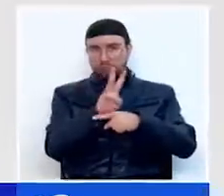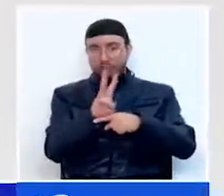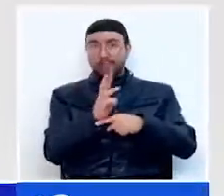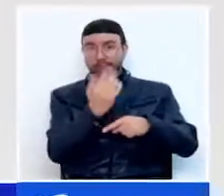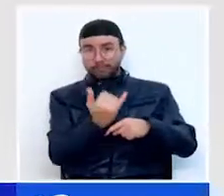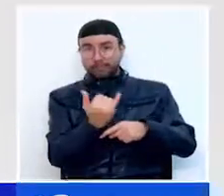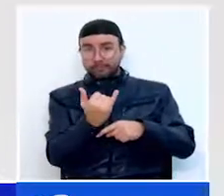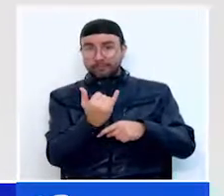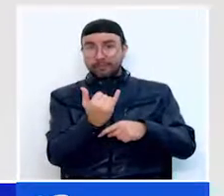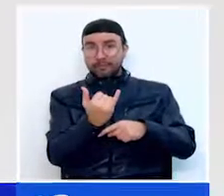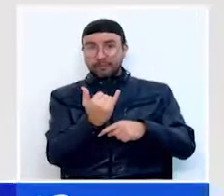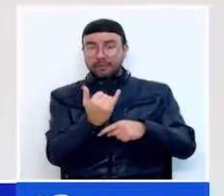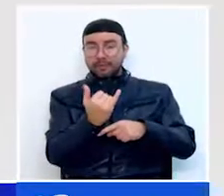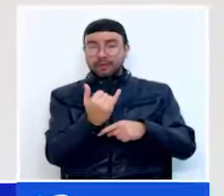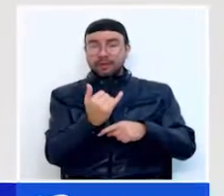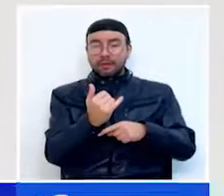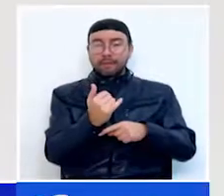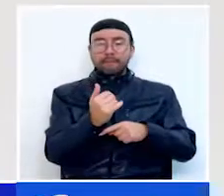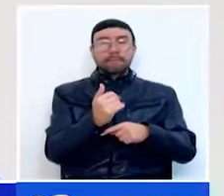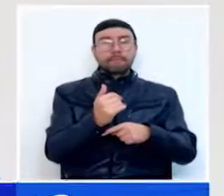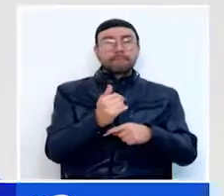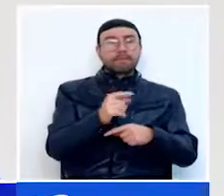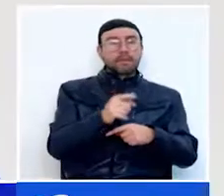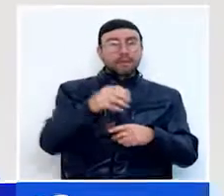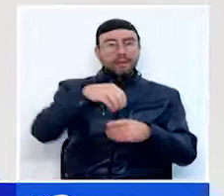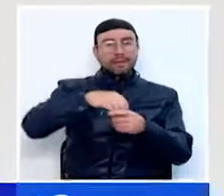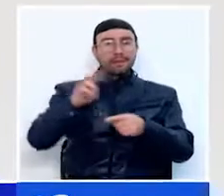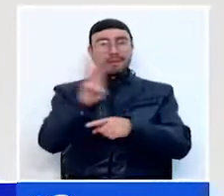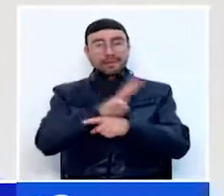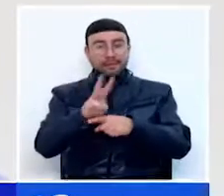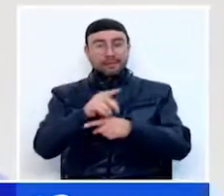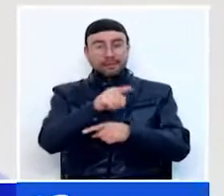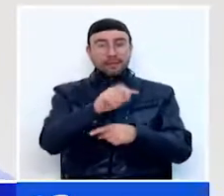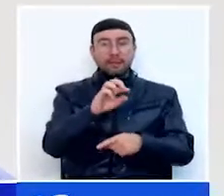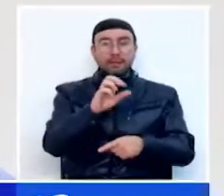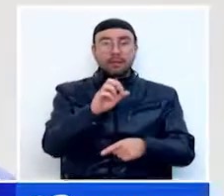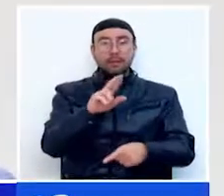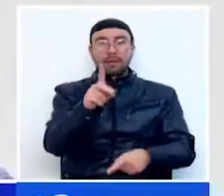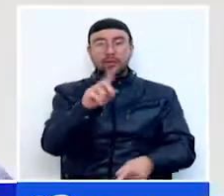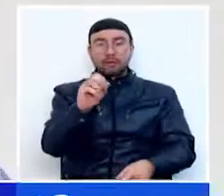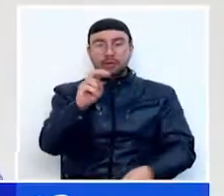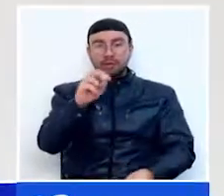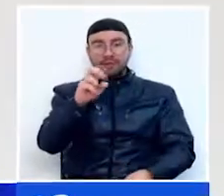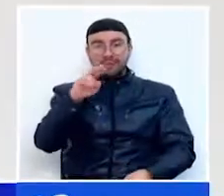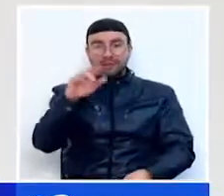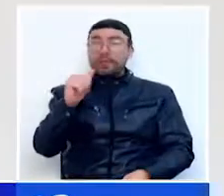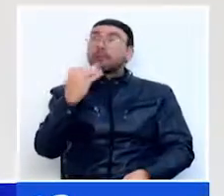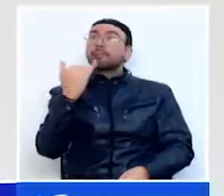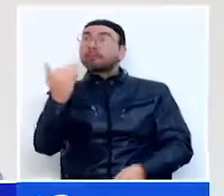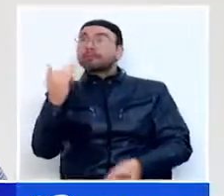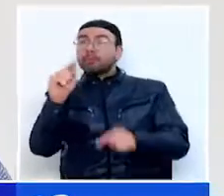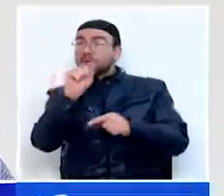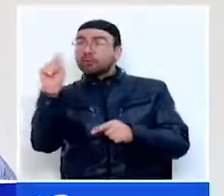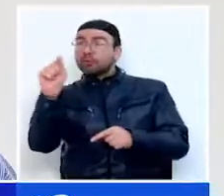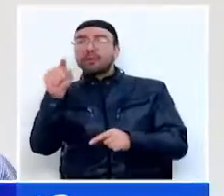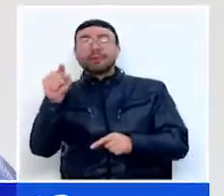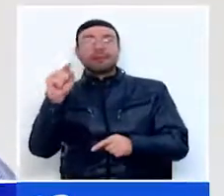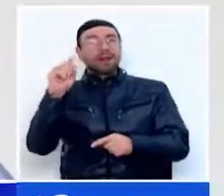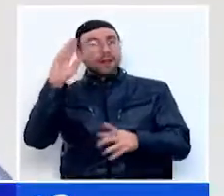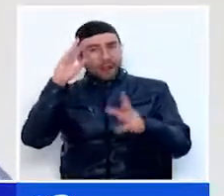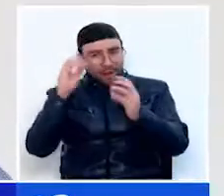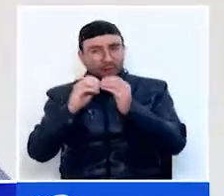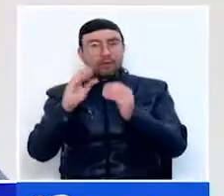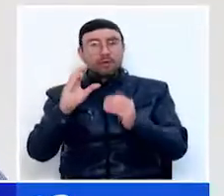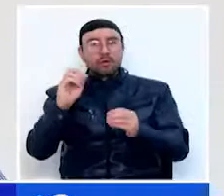la personería municipal, la página web de la personería municipal, y allí en el icono de conciliaciones encuentran los requisitos que